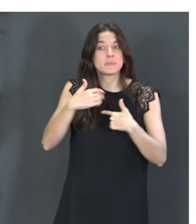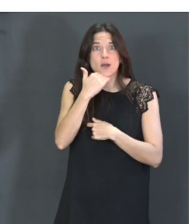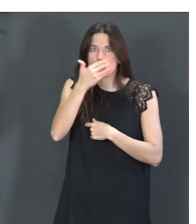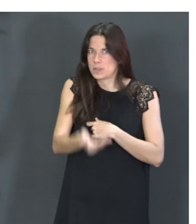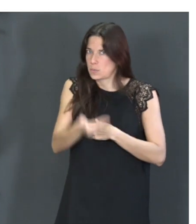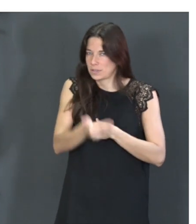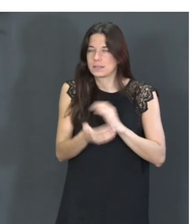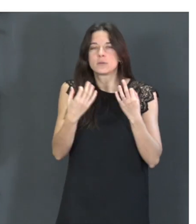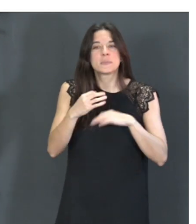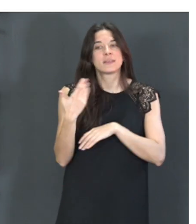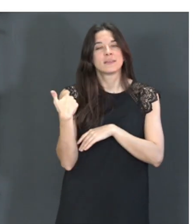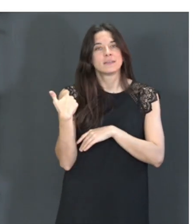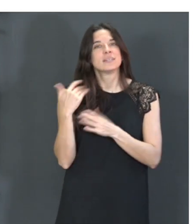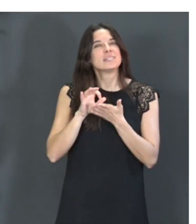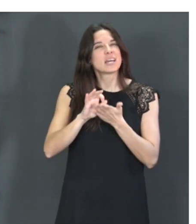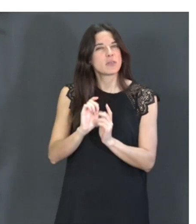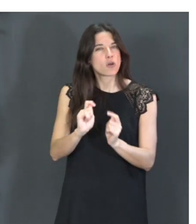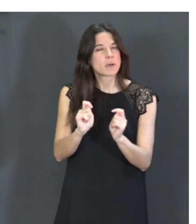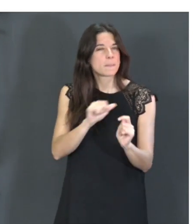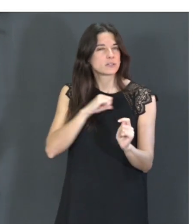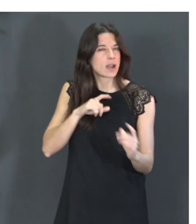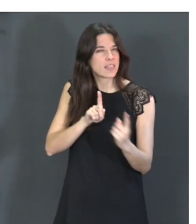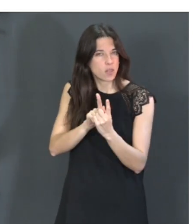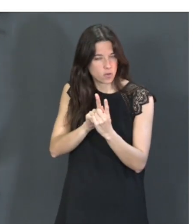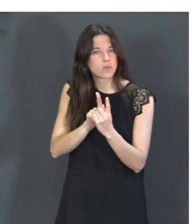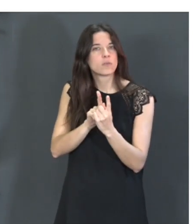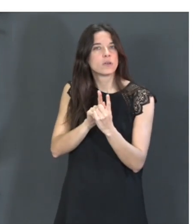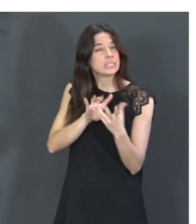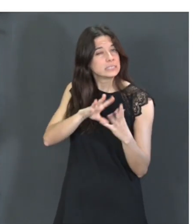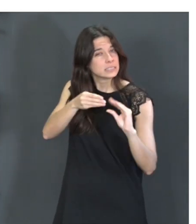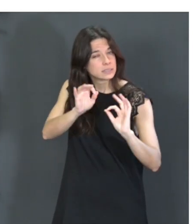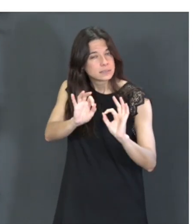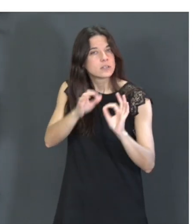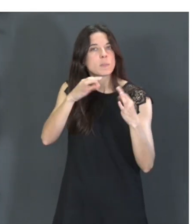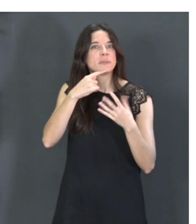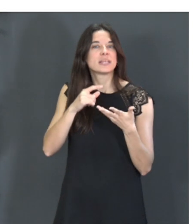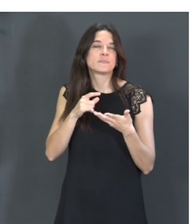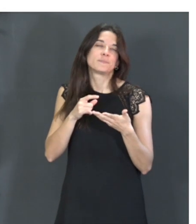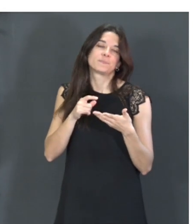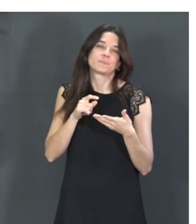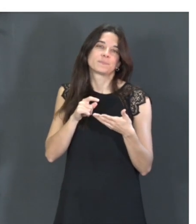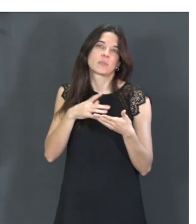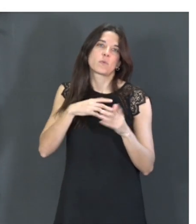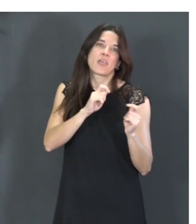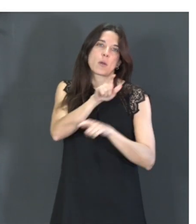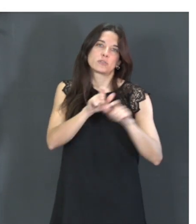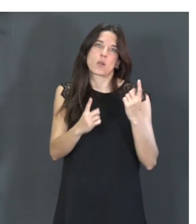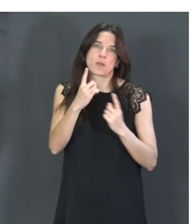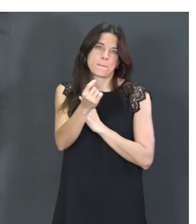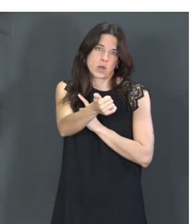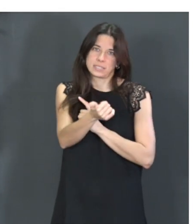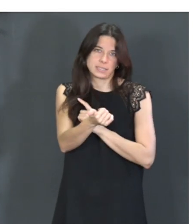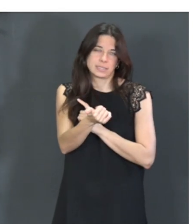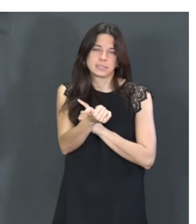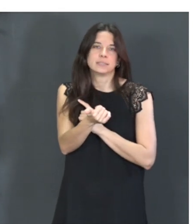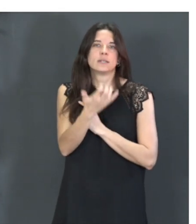cuando dabas un servicio muy personalizado, normalmente eso iba asociado a que lo podías prestar a muy poquitas personas. Un servicio